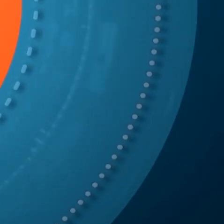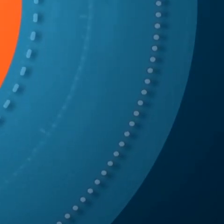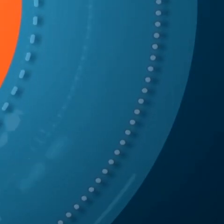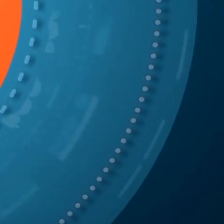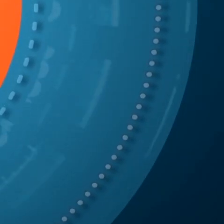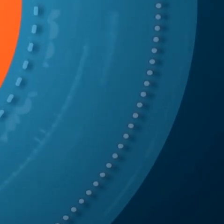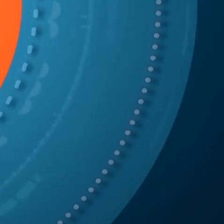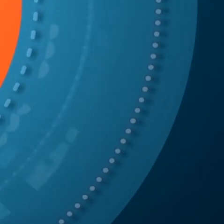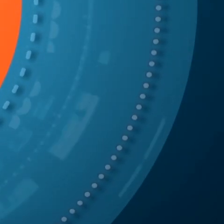¡Gracias!